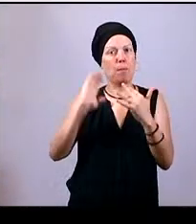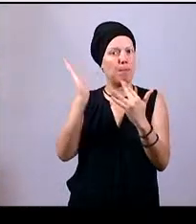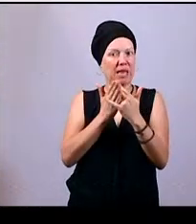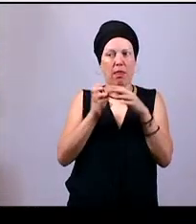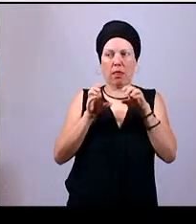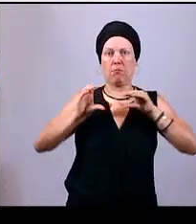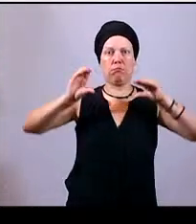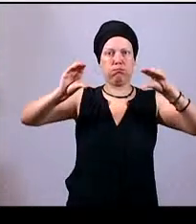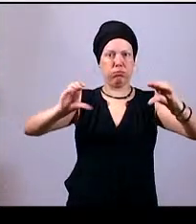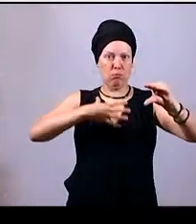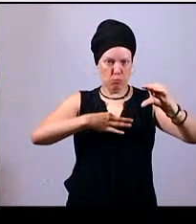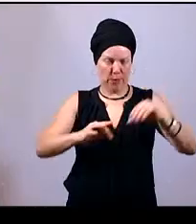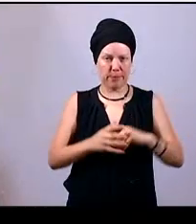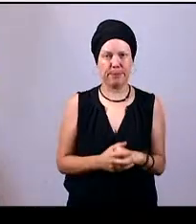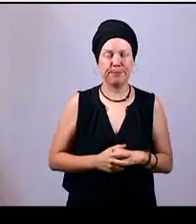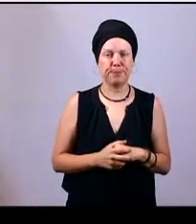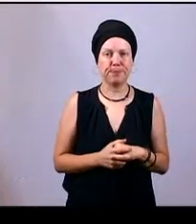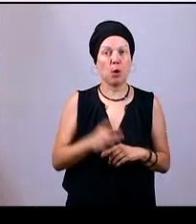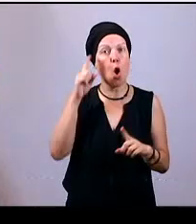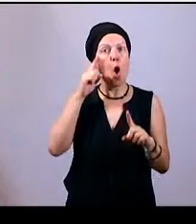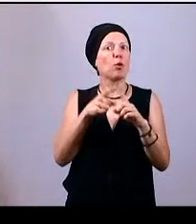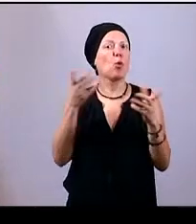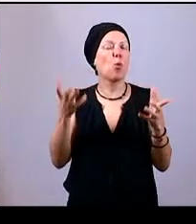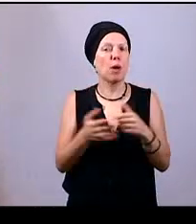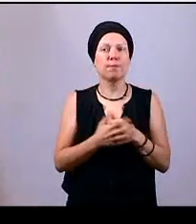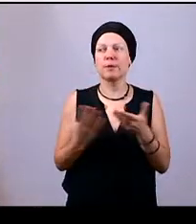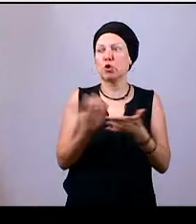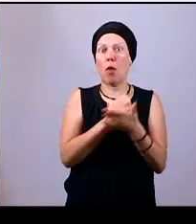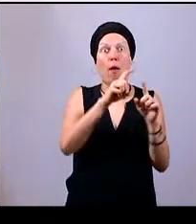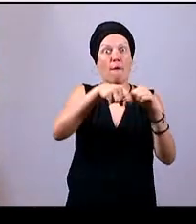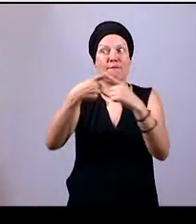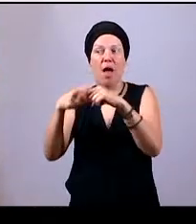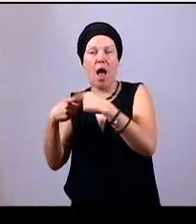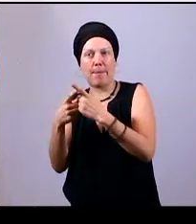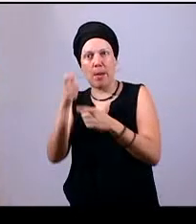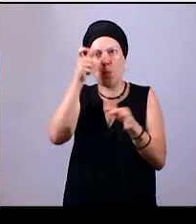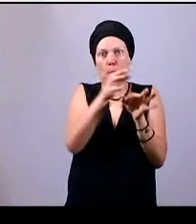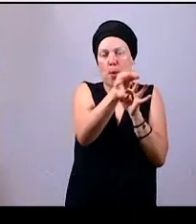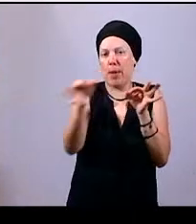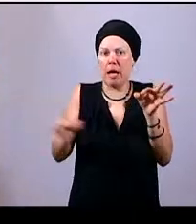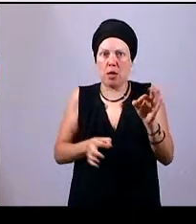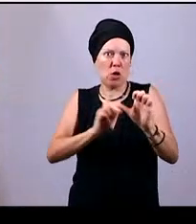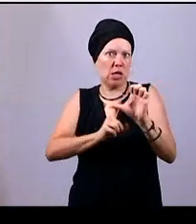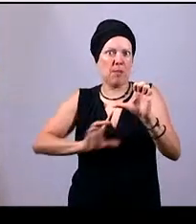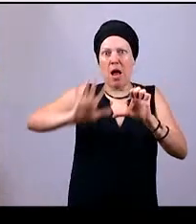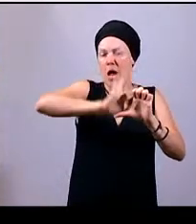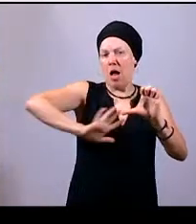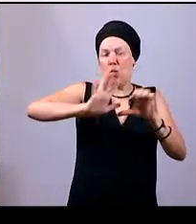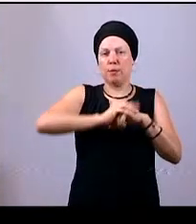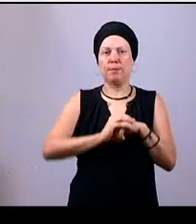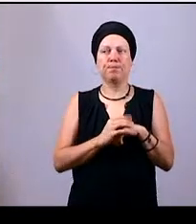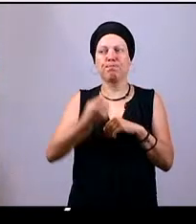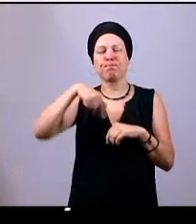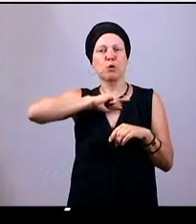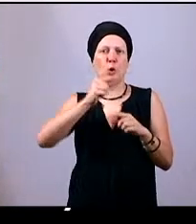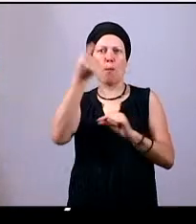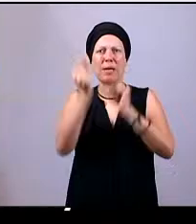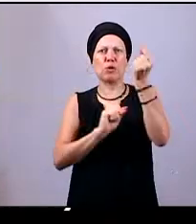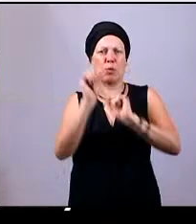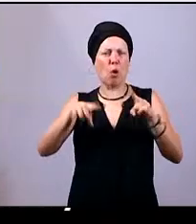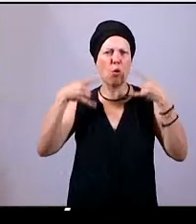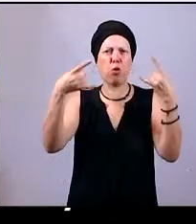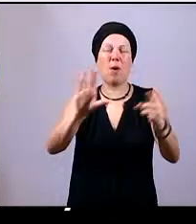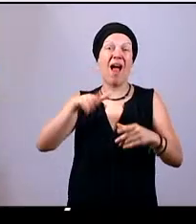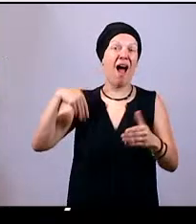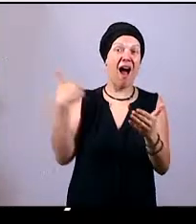50%. Con el objetivo de llegar a todas las familias de las pequeñas poblaciones extremeñas, duplicamos el presupuesto hasta